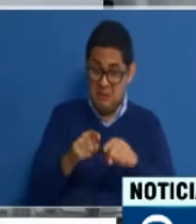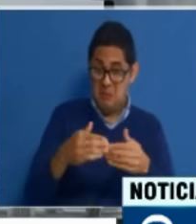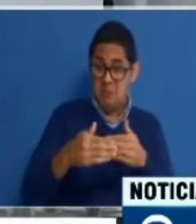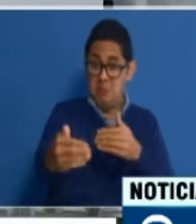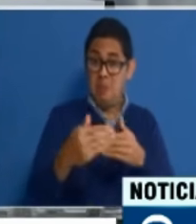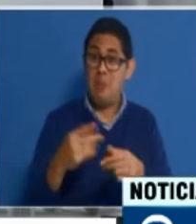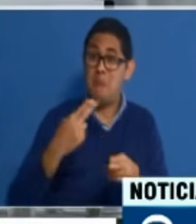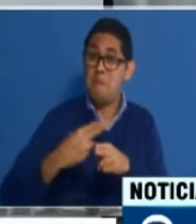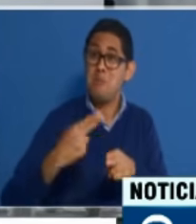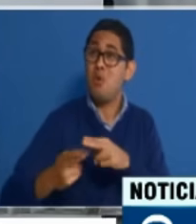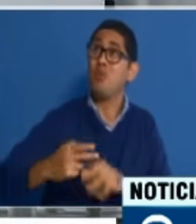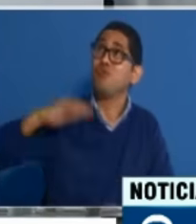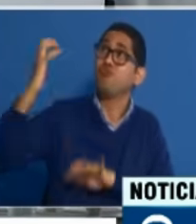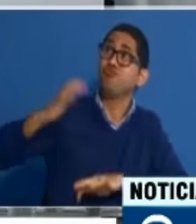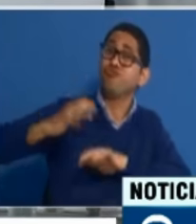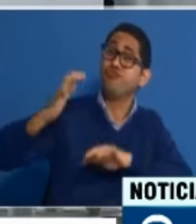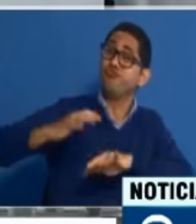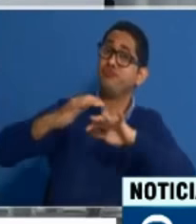que vamos a tener